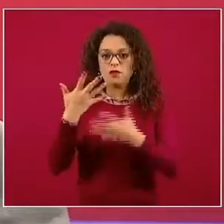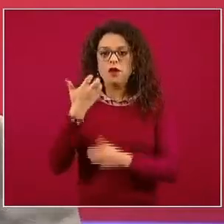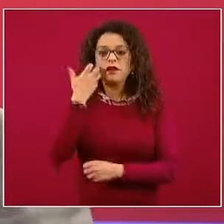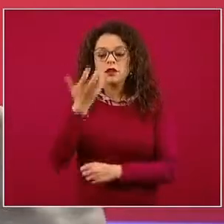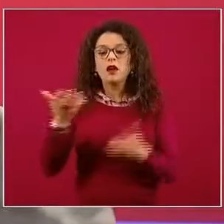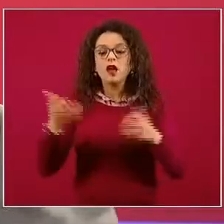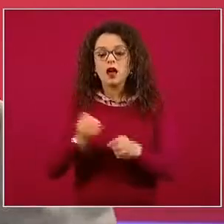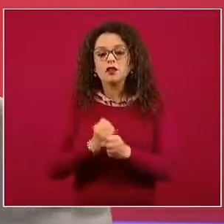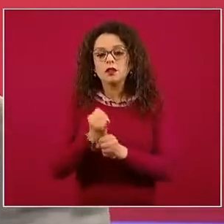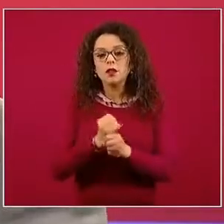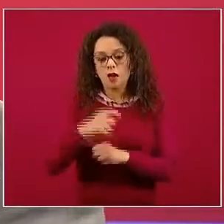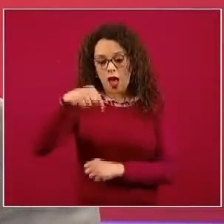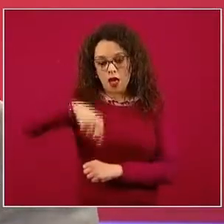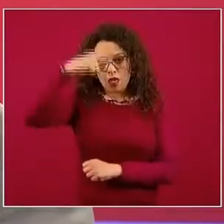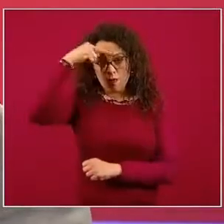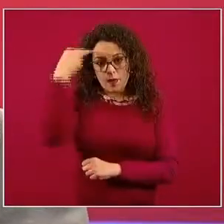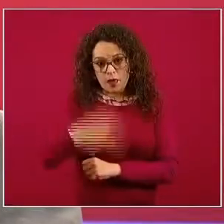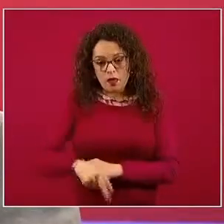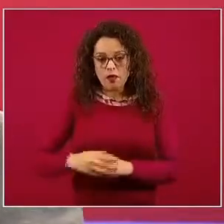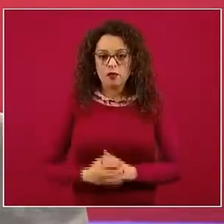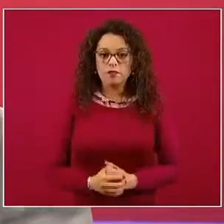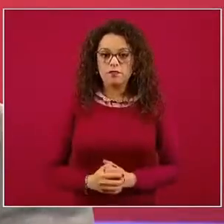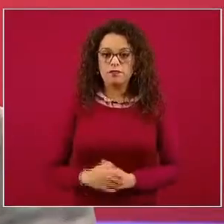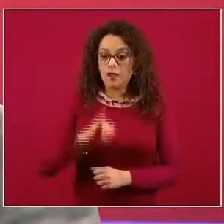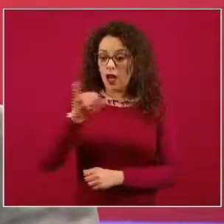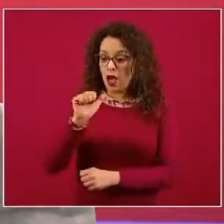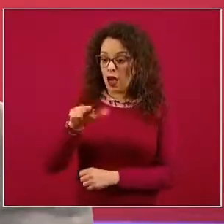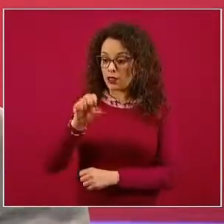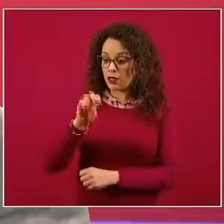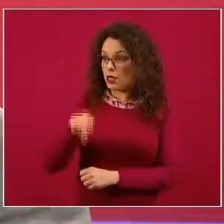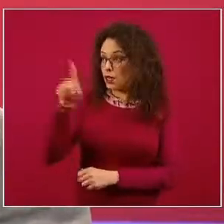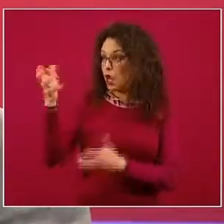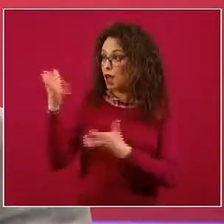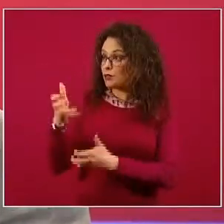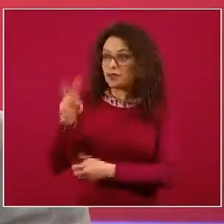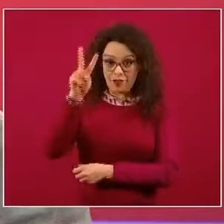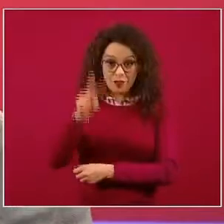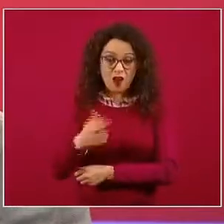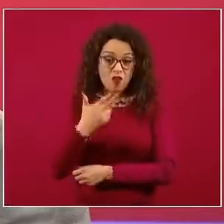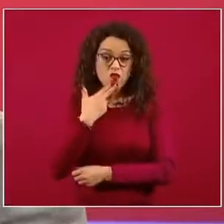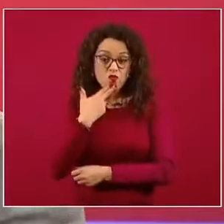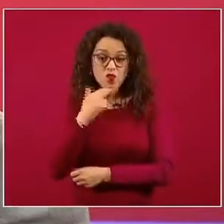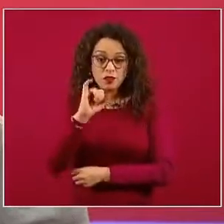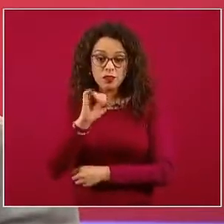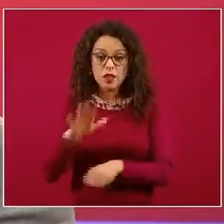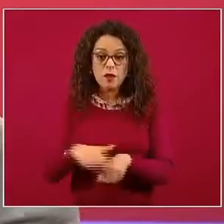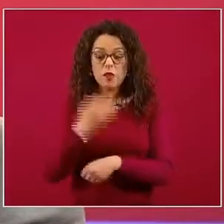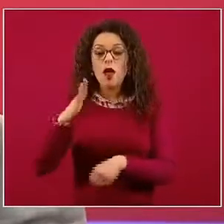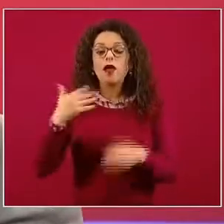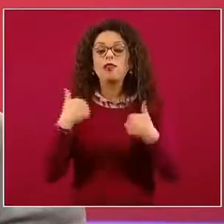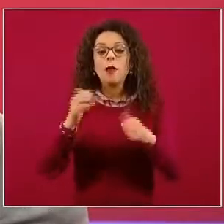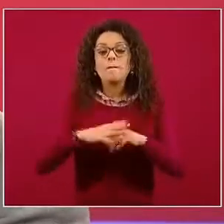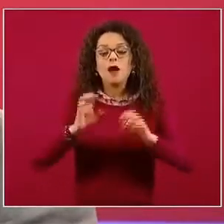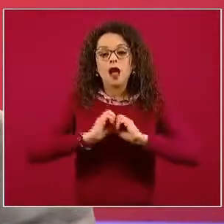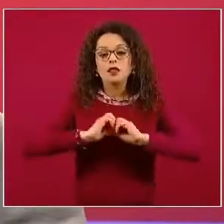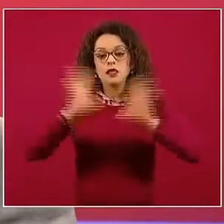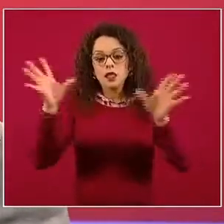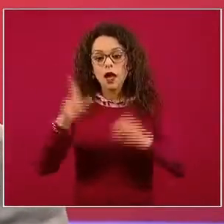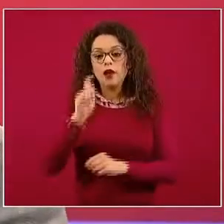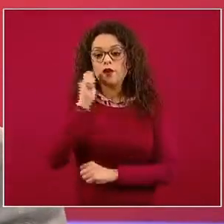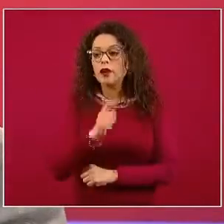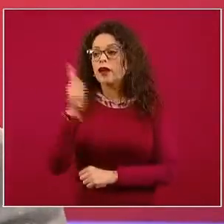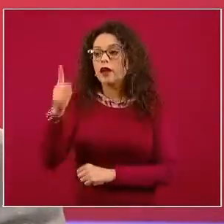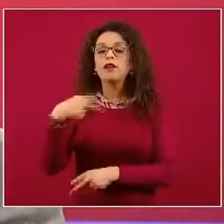en México. Lo que hizo Janssen fue muy útil porque nos permitió tener con claridad de sus capacidades, sus intenciones